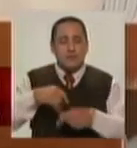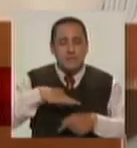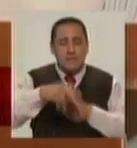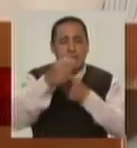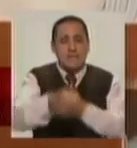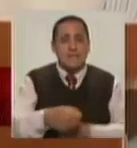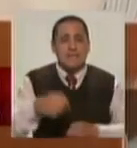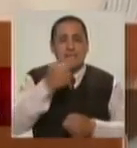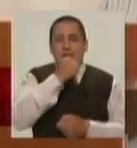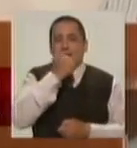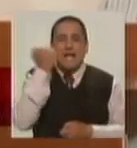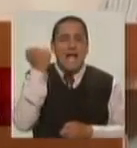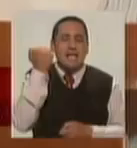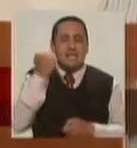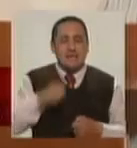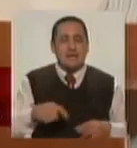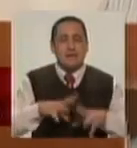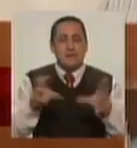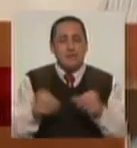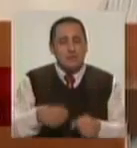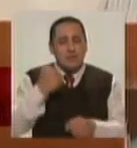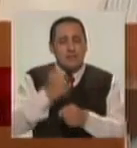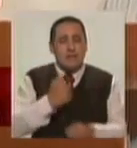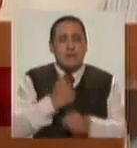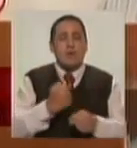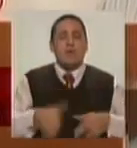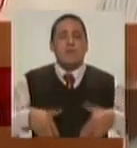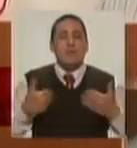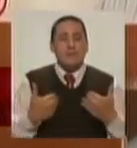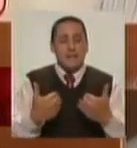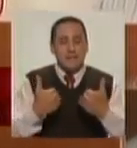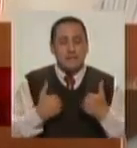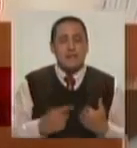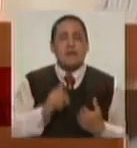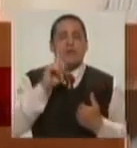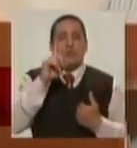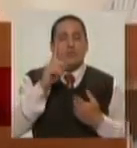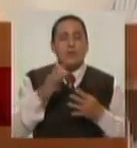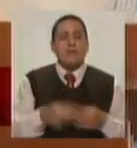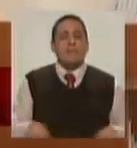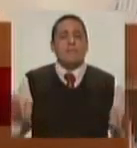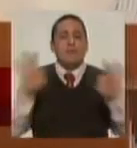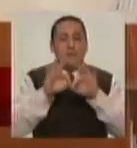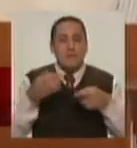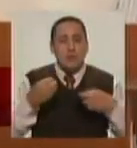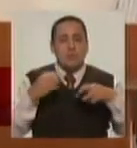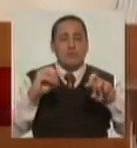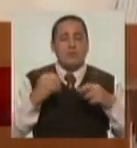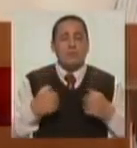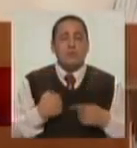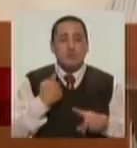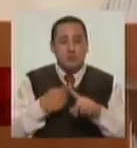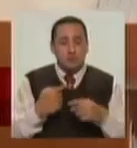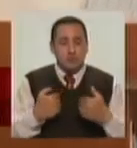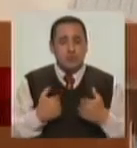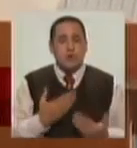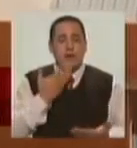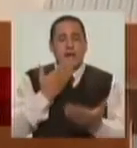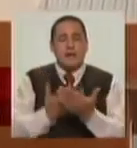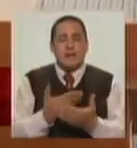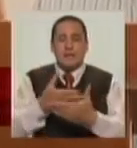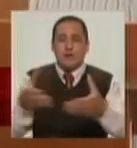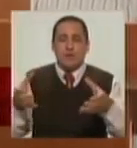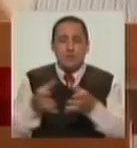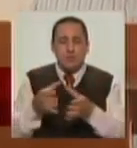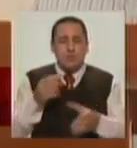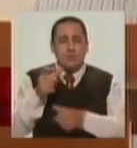caña, nuestros hombres del campo puedan tener una oportunidad. Por eso quiero agradecer a los hermanos